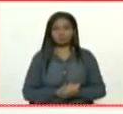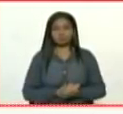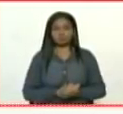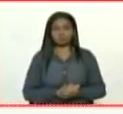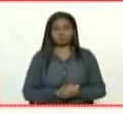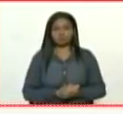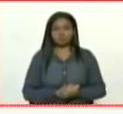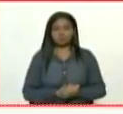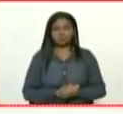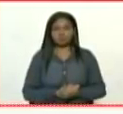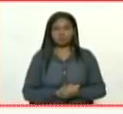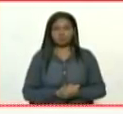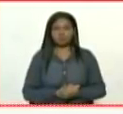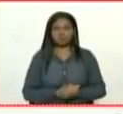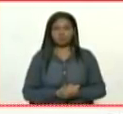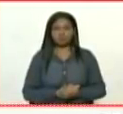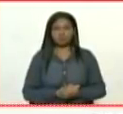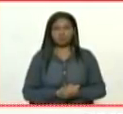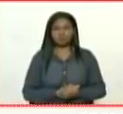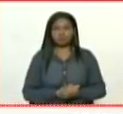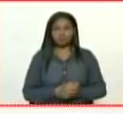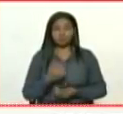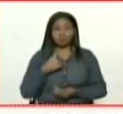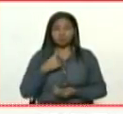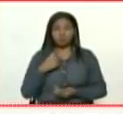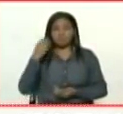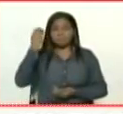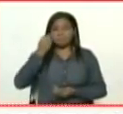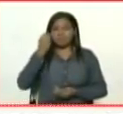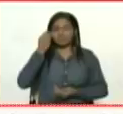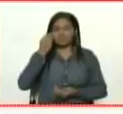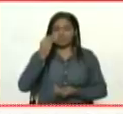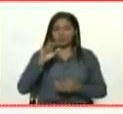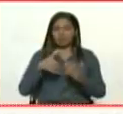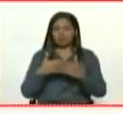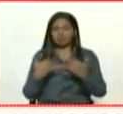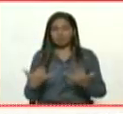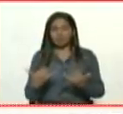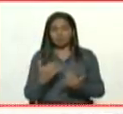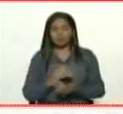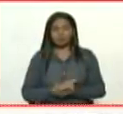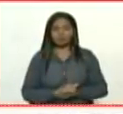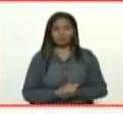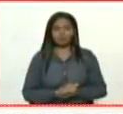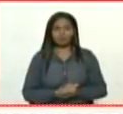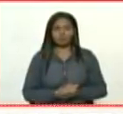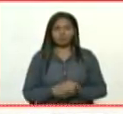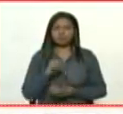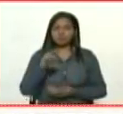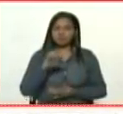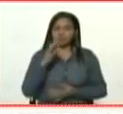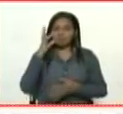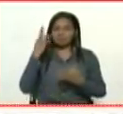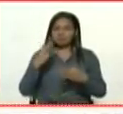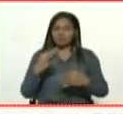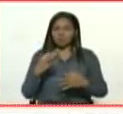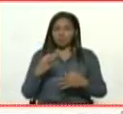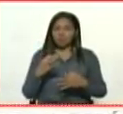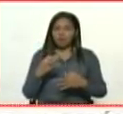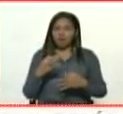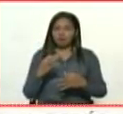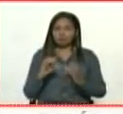el video que presentamos, yo expresaba Eso fue seguramente en alguna de las